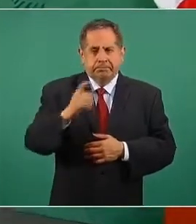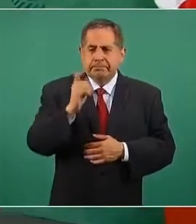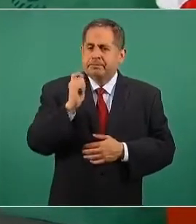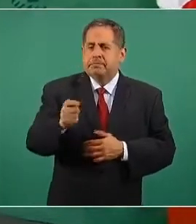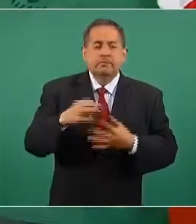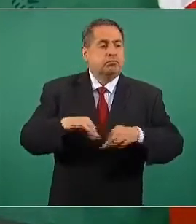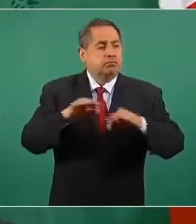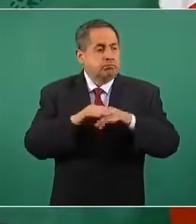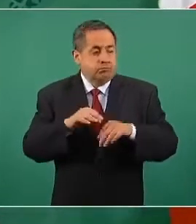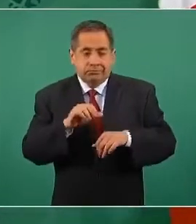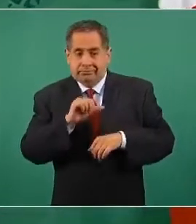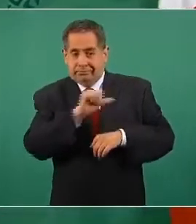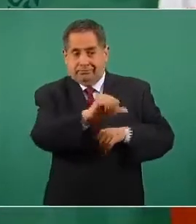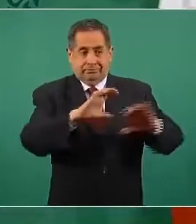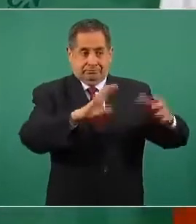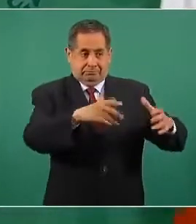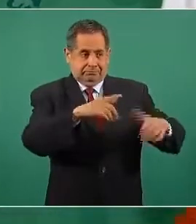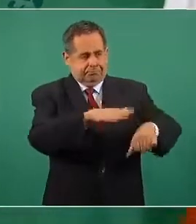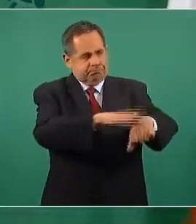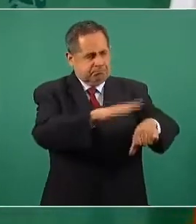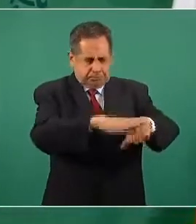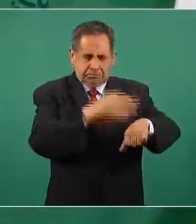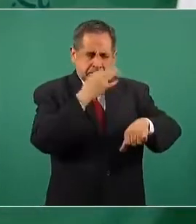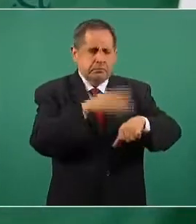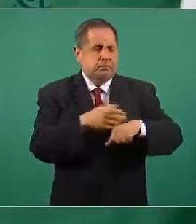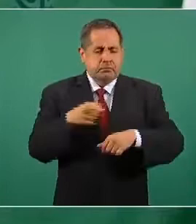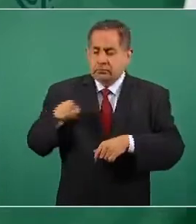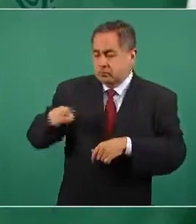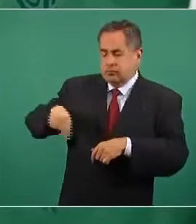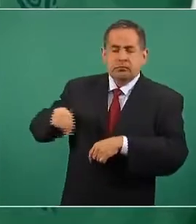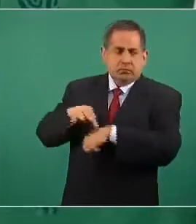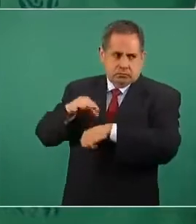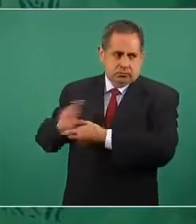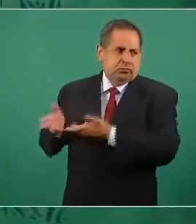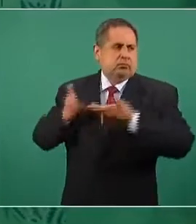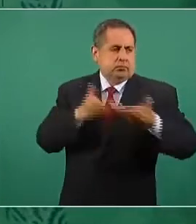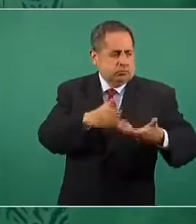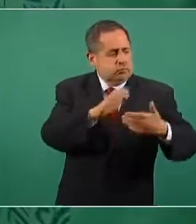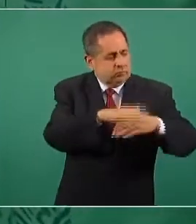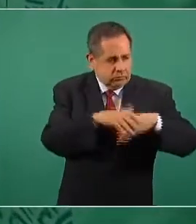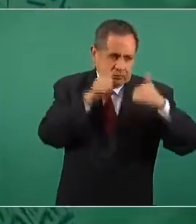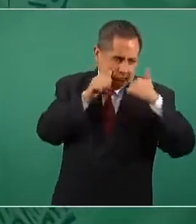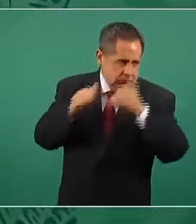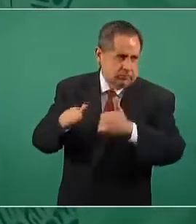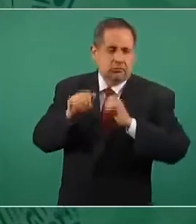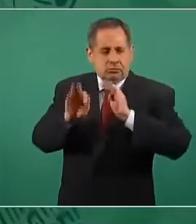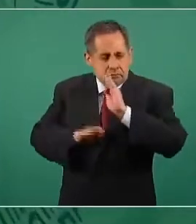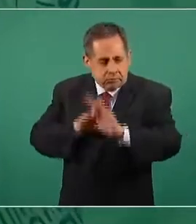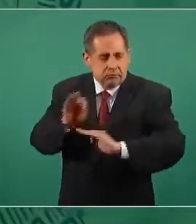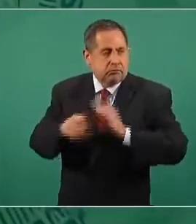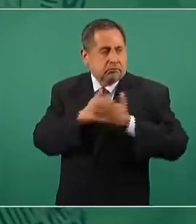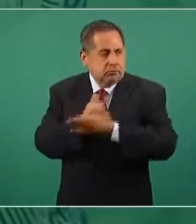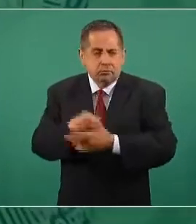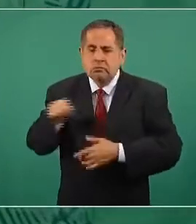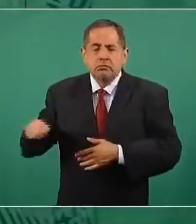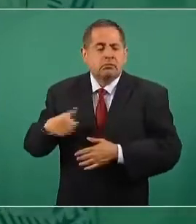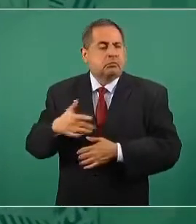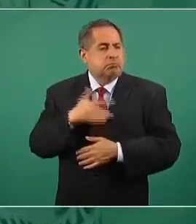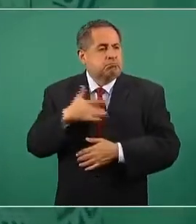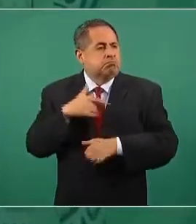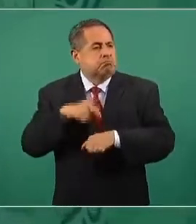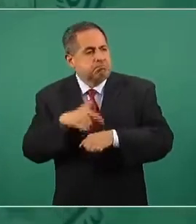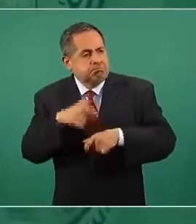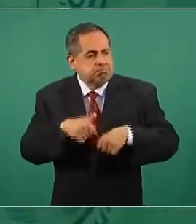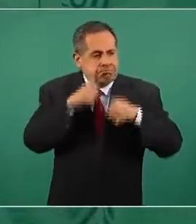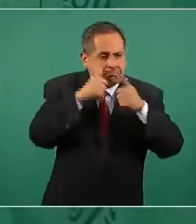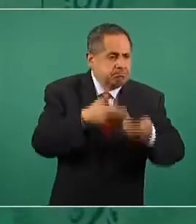con estas poblaciones para que los reciban bien y para que sepan que van a ayudarlos, a atenderlos, que están dando su tiempo y que